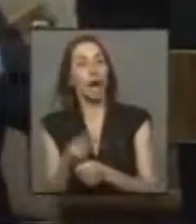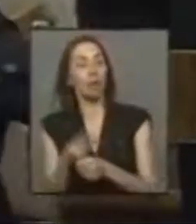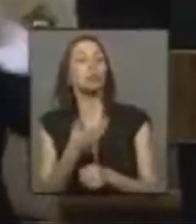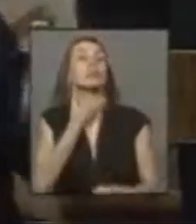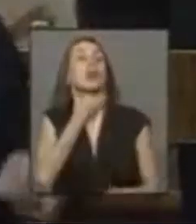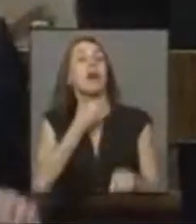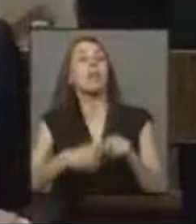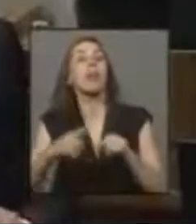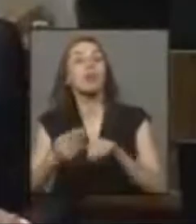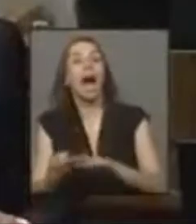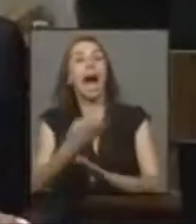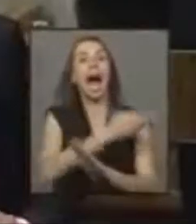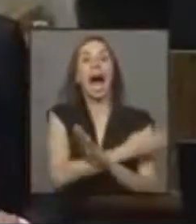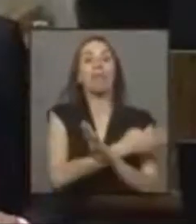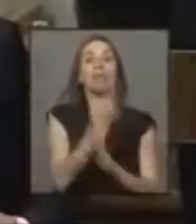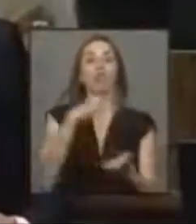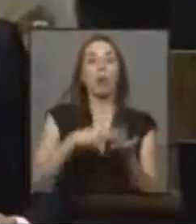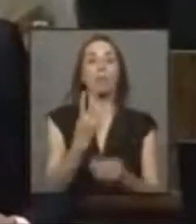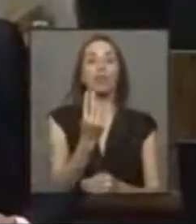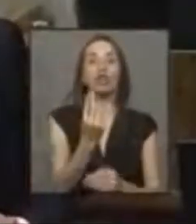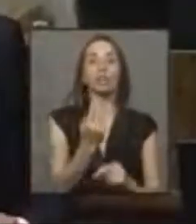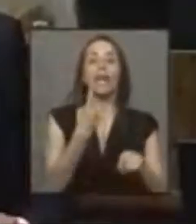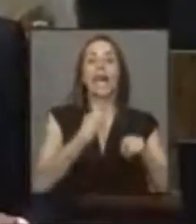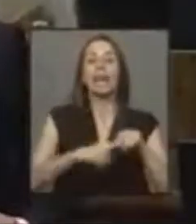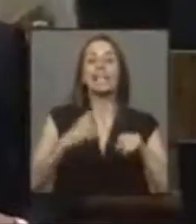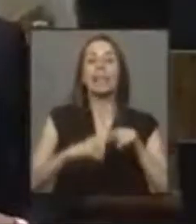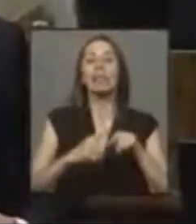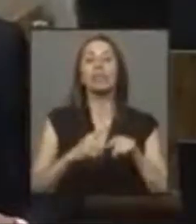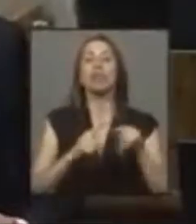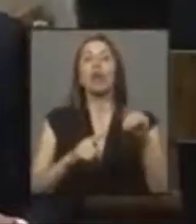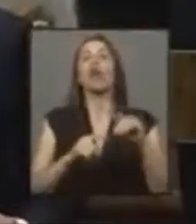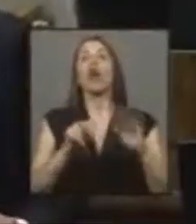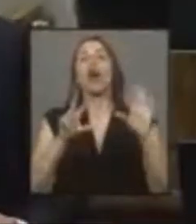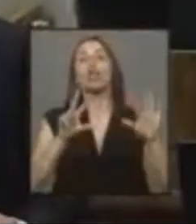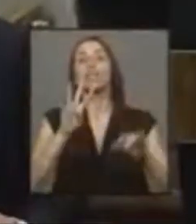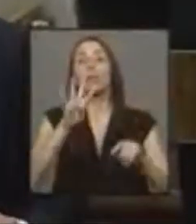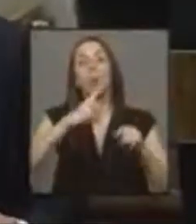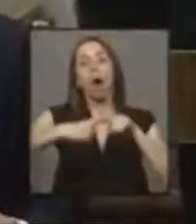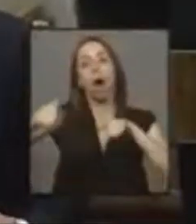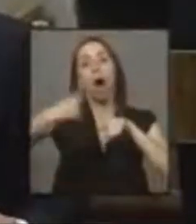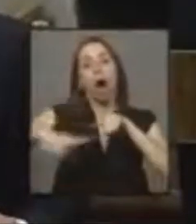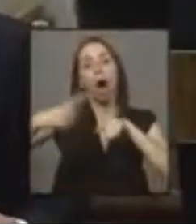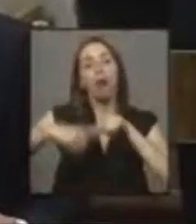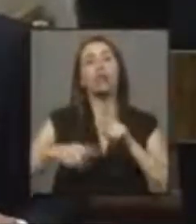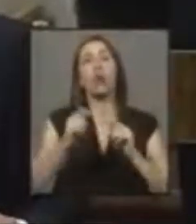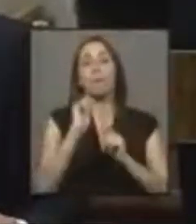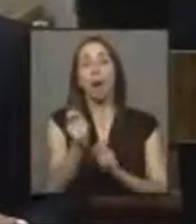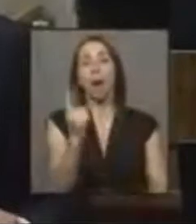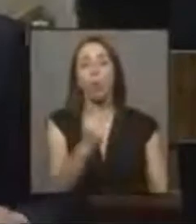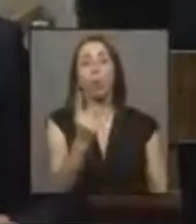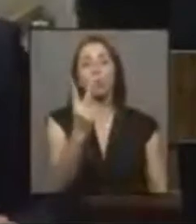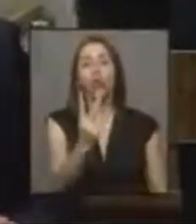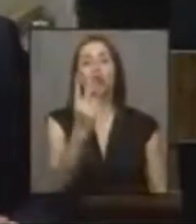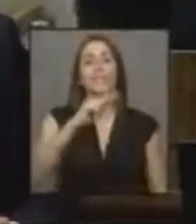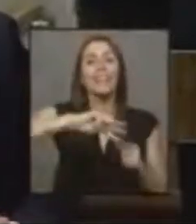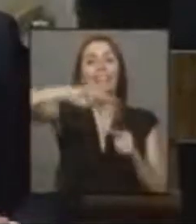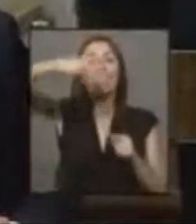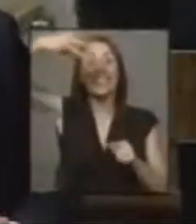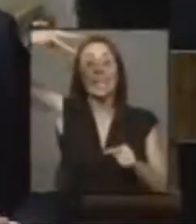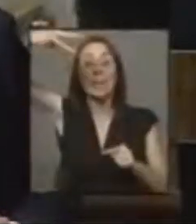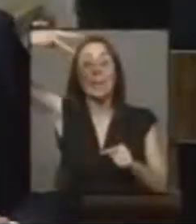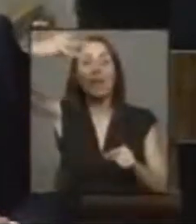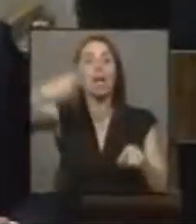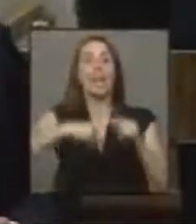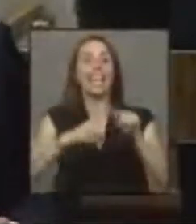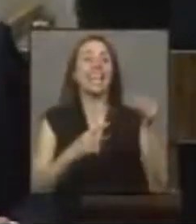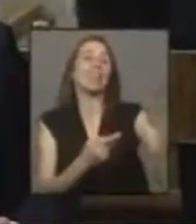están endeudados antes de esa fecha y que tienen créditos de hasta 84 veces y que muchas veces han pagado una, dos y hasta tres veces el